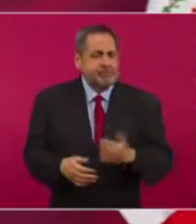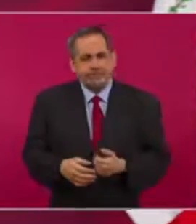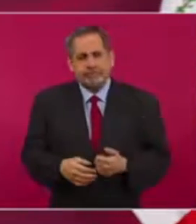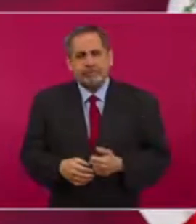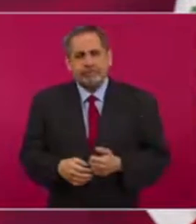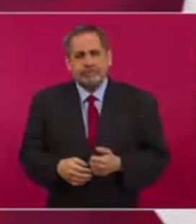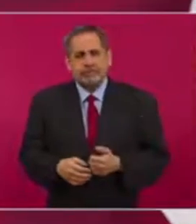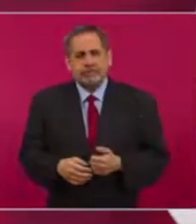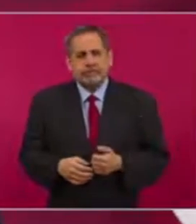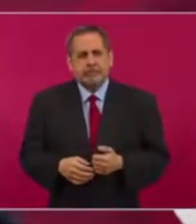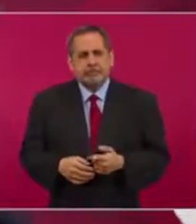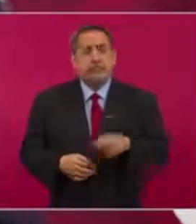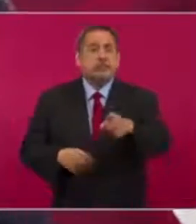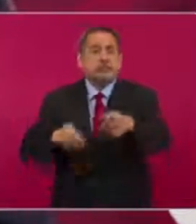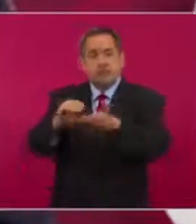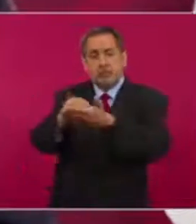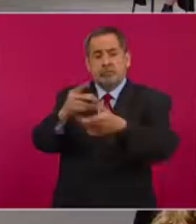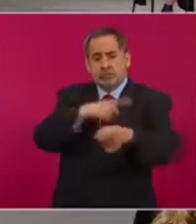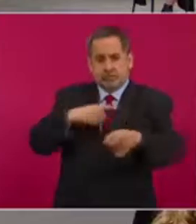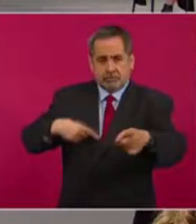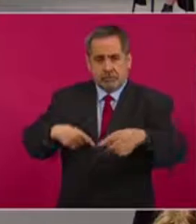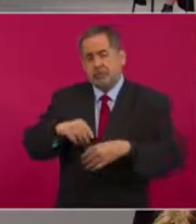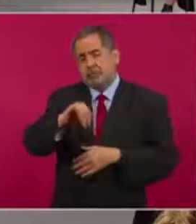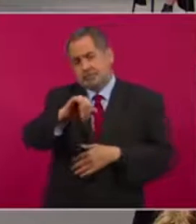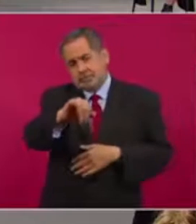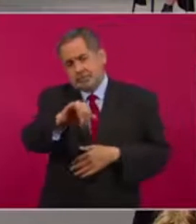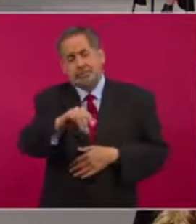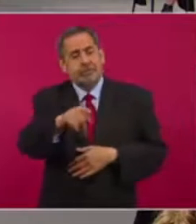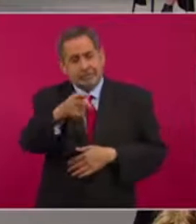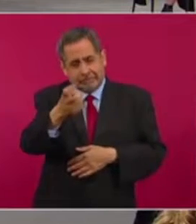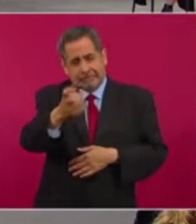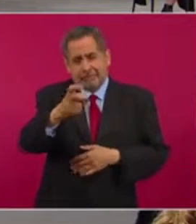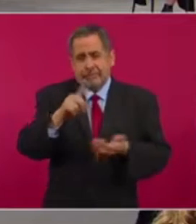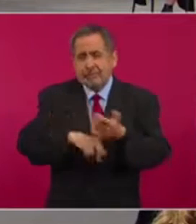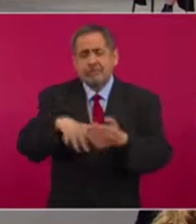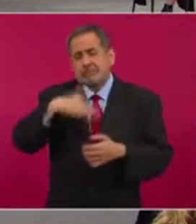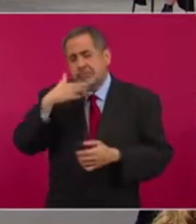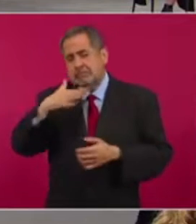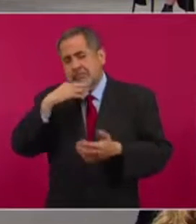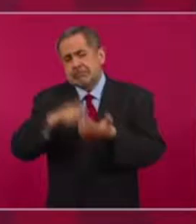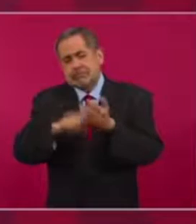asuntos sí, no las deben, aparte los tienen mexicanos. que ver con corrupción.